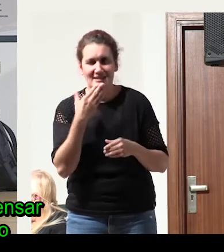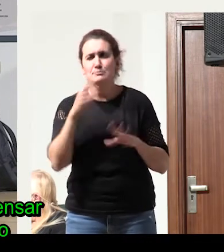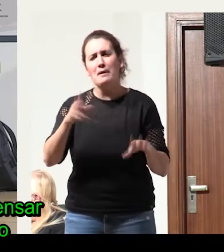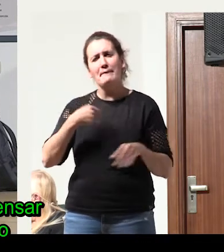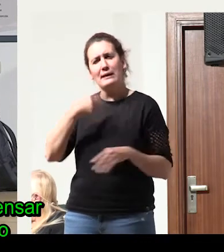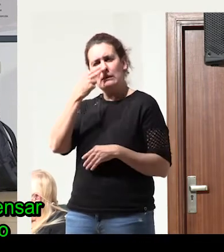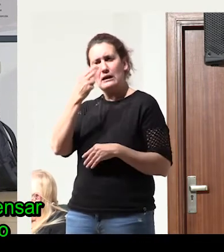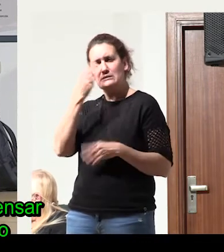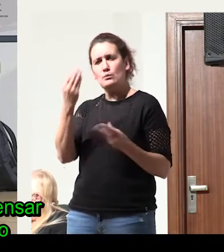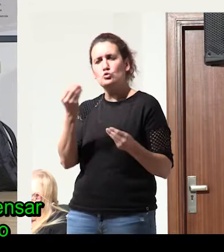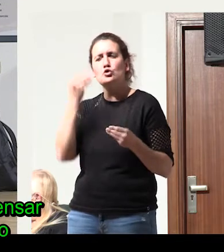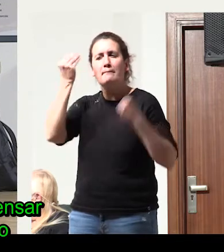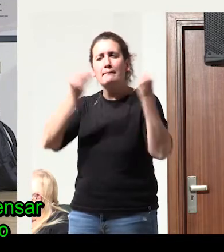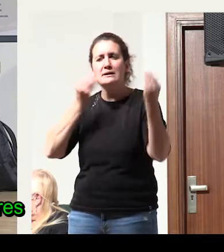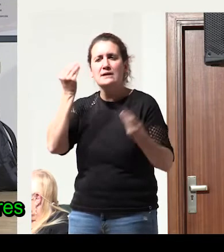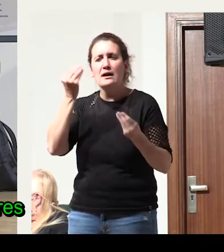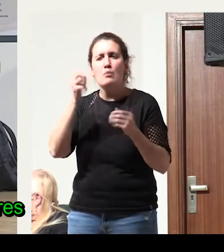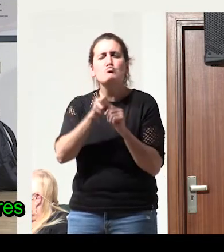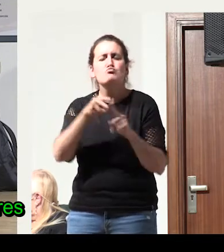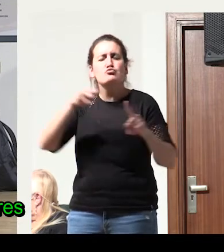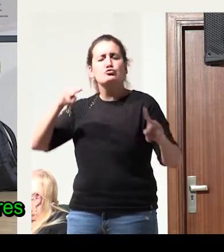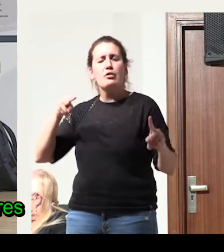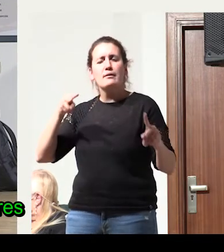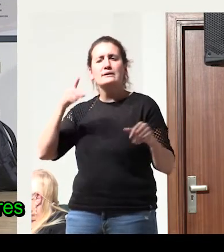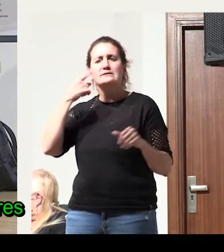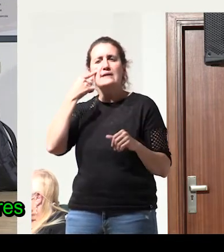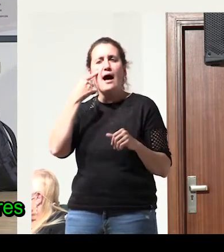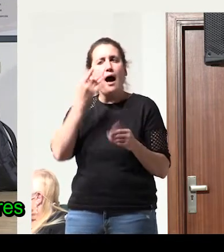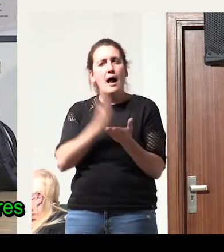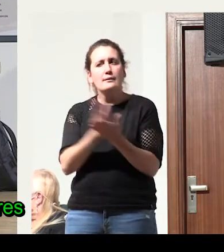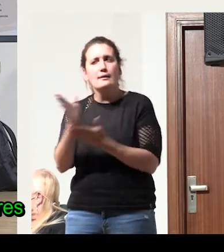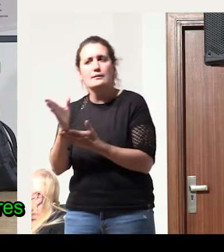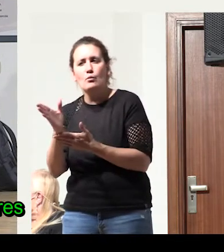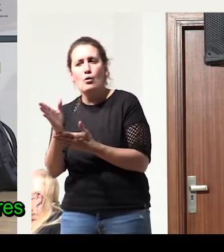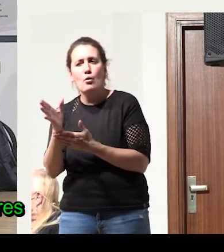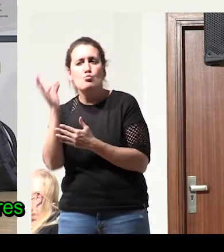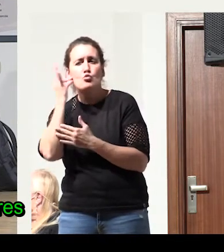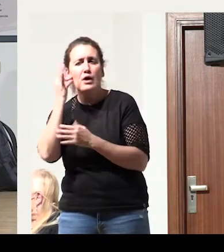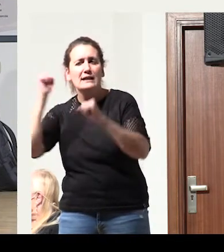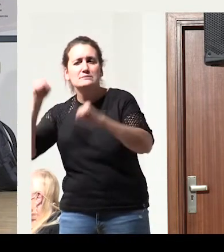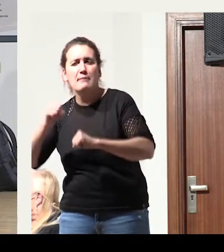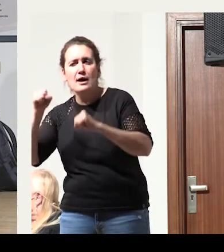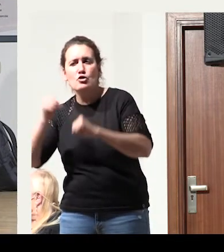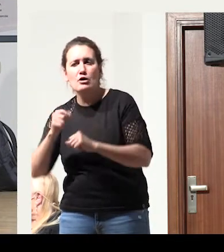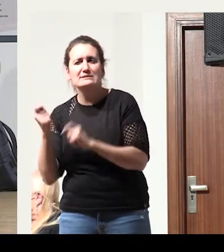qué punto de vista alternativo pueden dar las mujeres mayores de la vida en general.